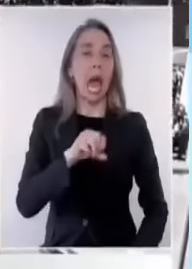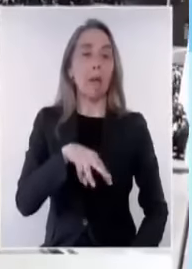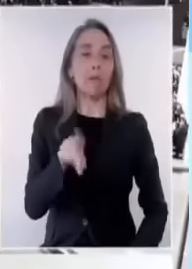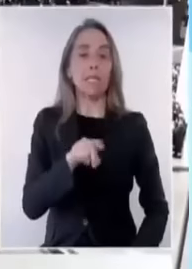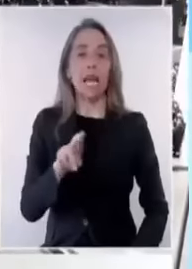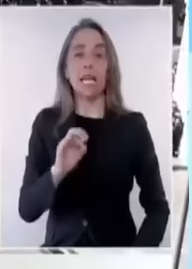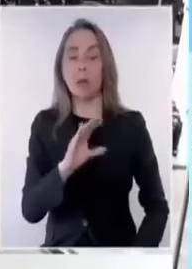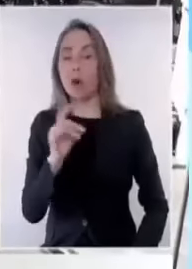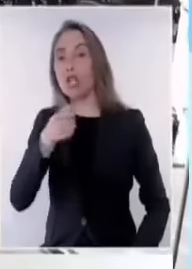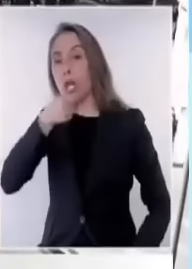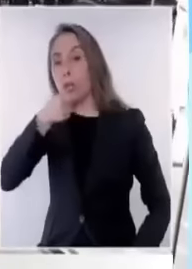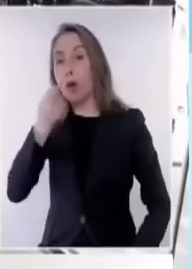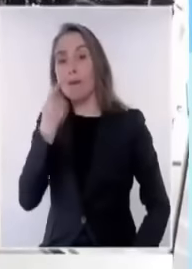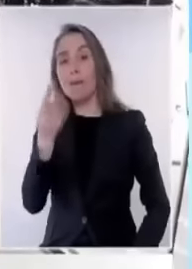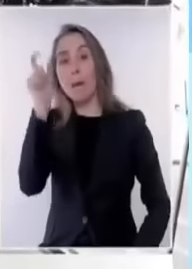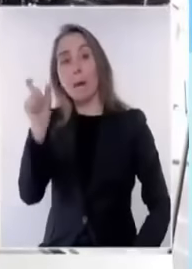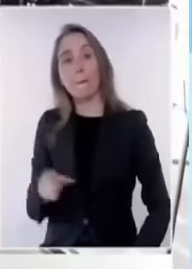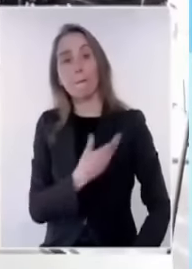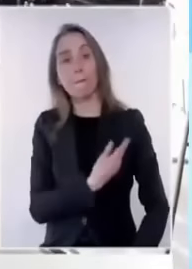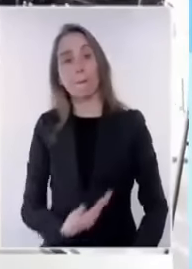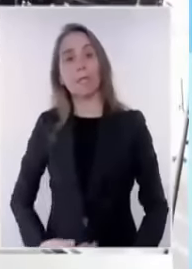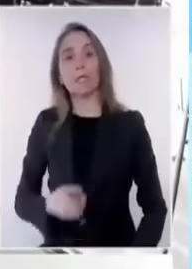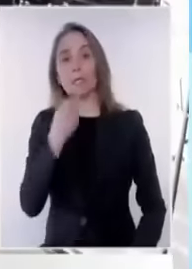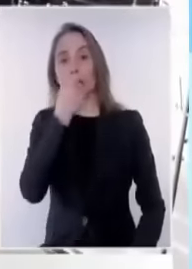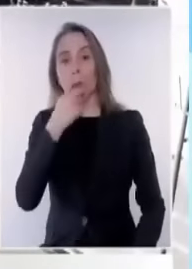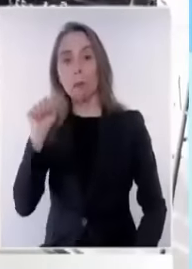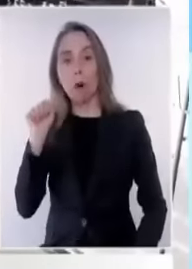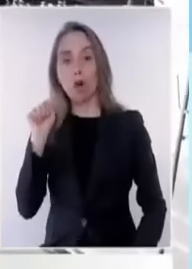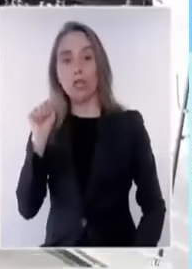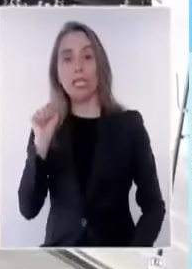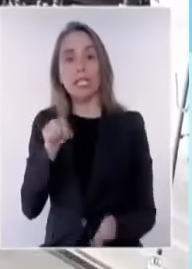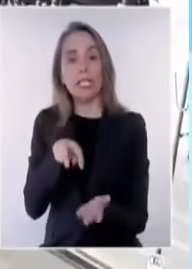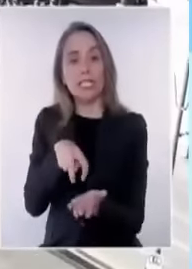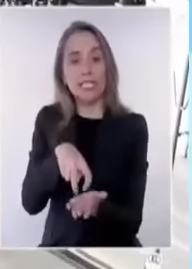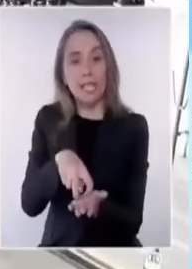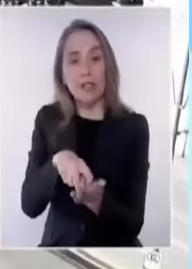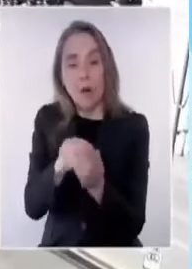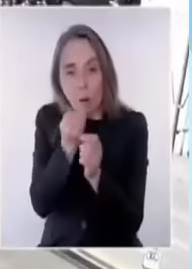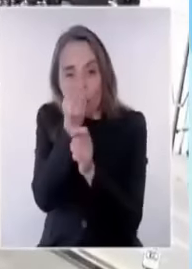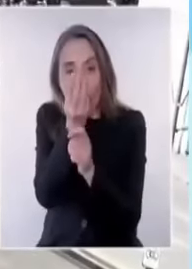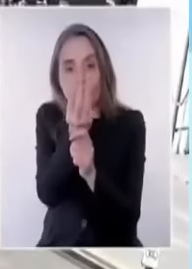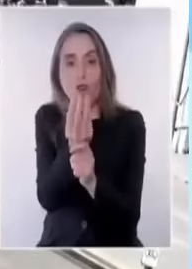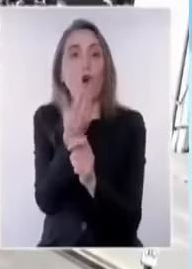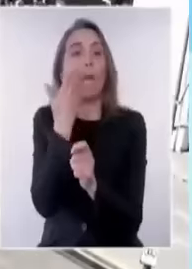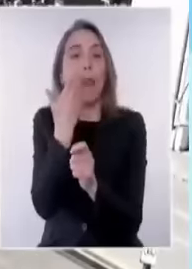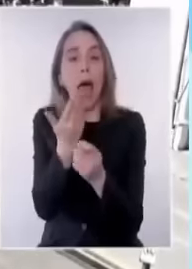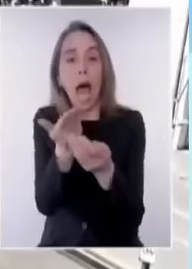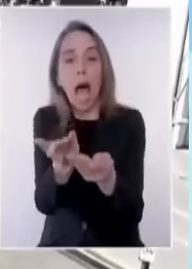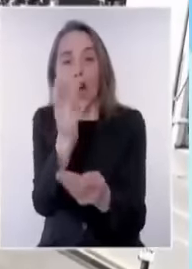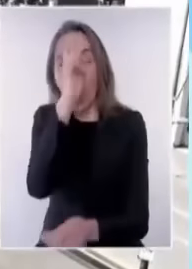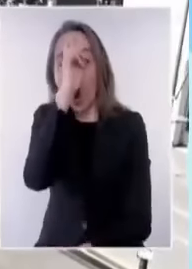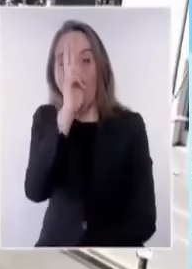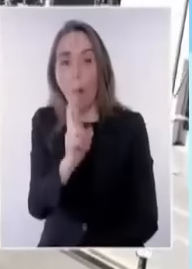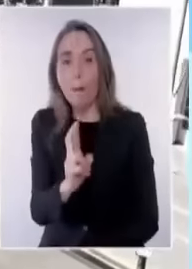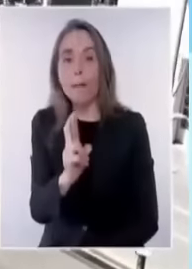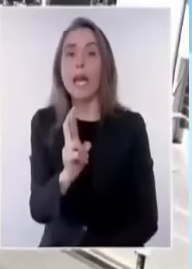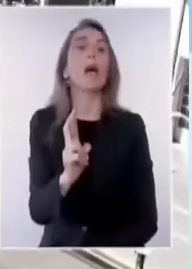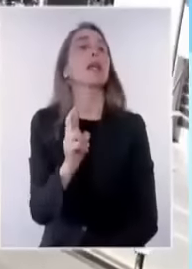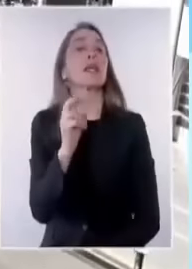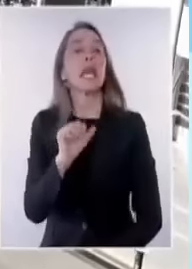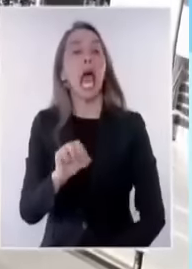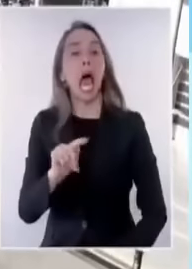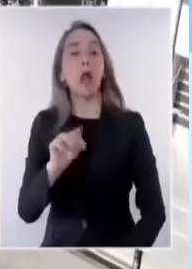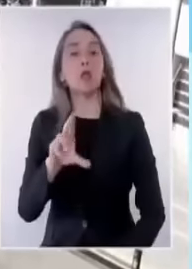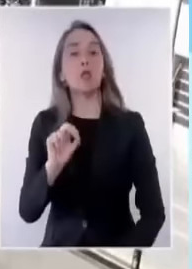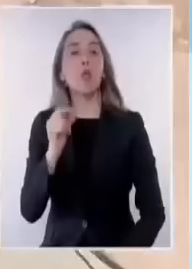Williams era el Sí. Boric, no se agachó Gabriel nada. Boric, le rozó los pelos. Con una rosa de color blanco, rindiéndole también un homenaje a Arturo muy, Prat. Pero